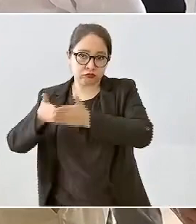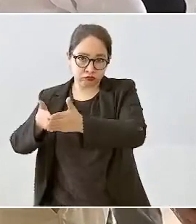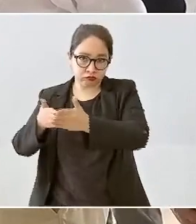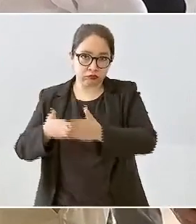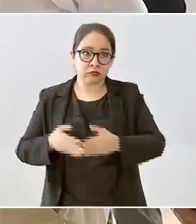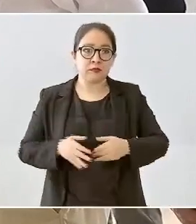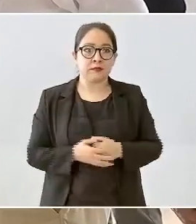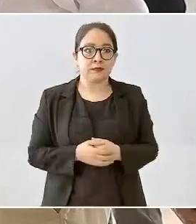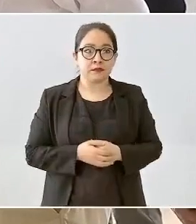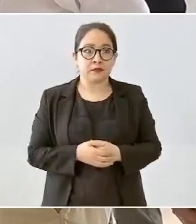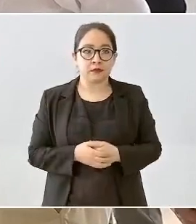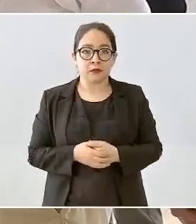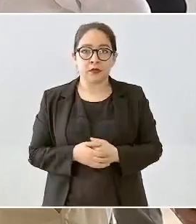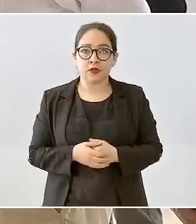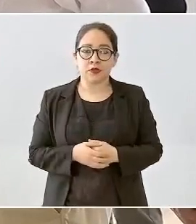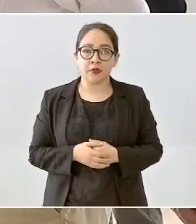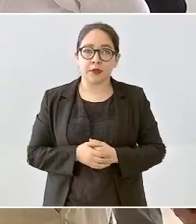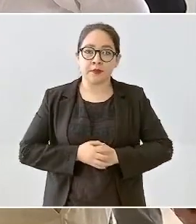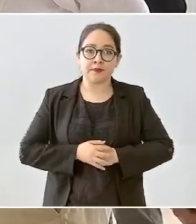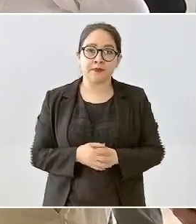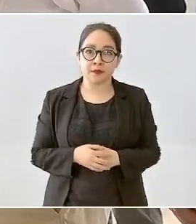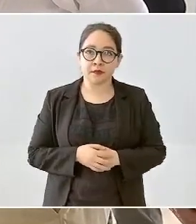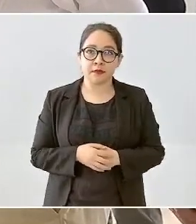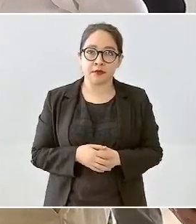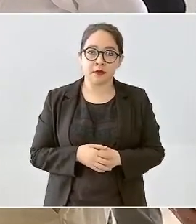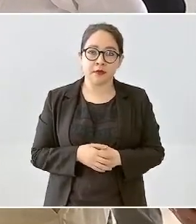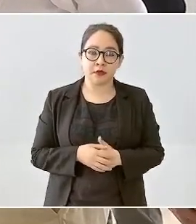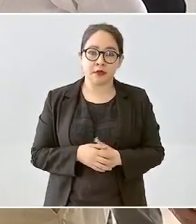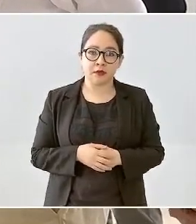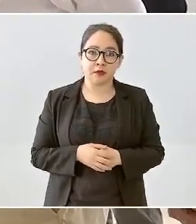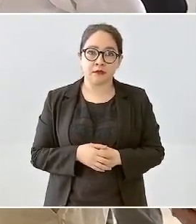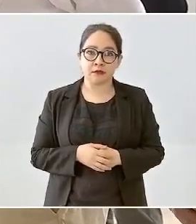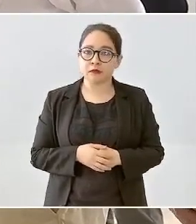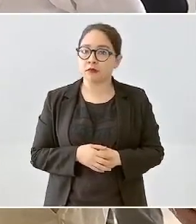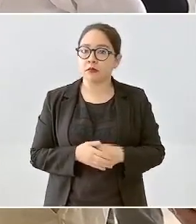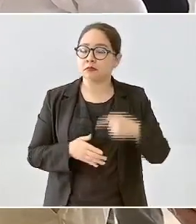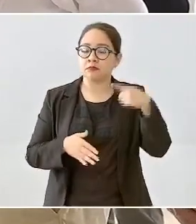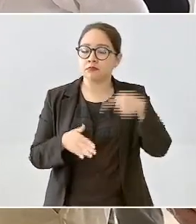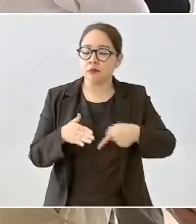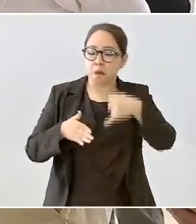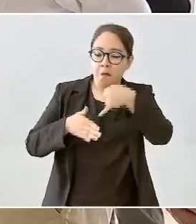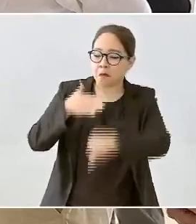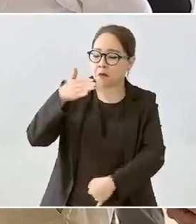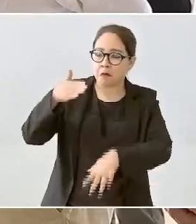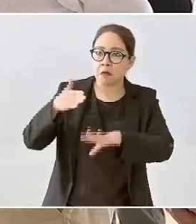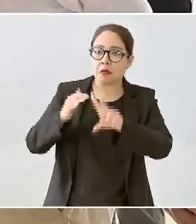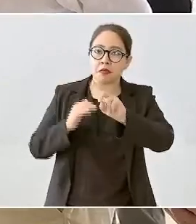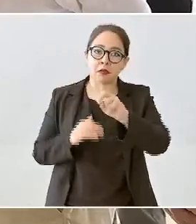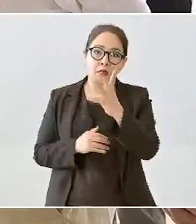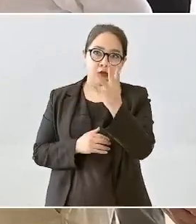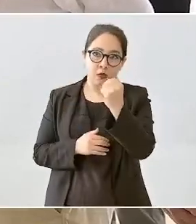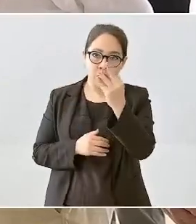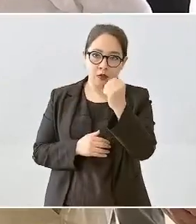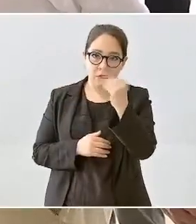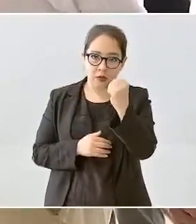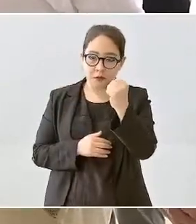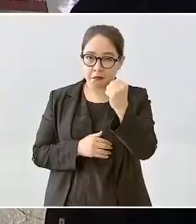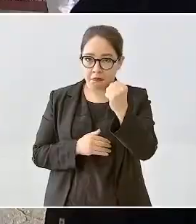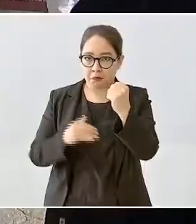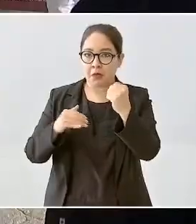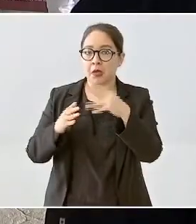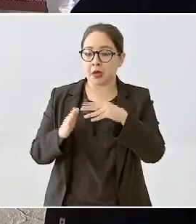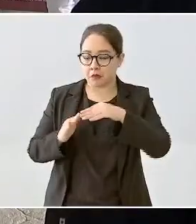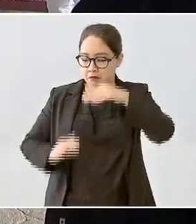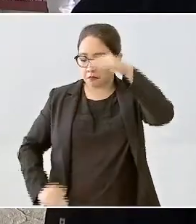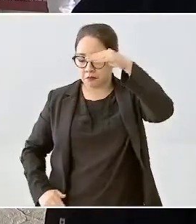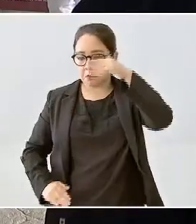eslora y también que tengan que van a tener una profundidad en este muelle de 39 pies. El